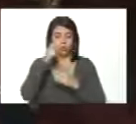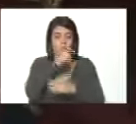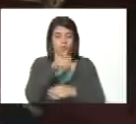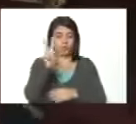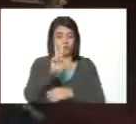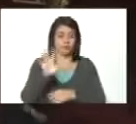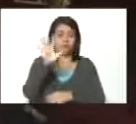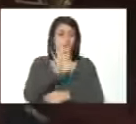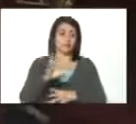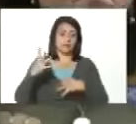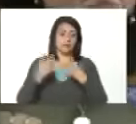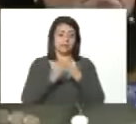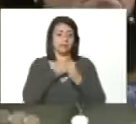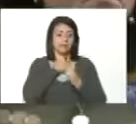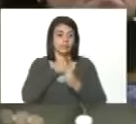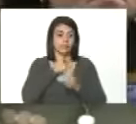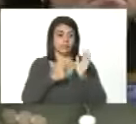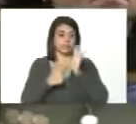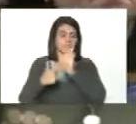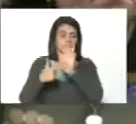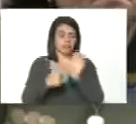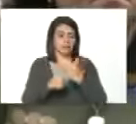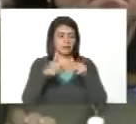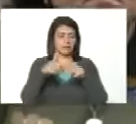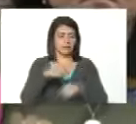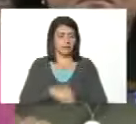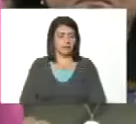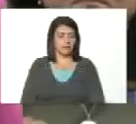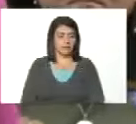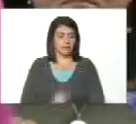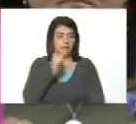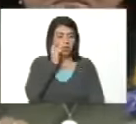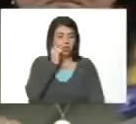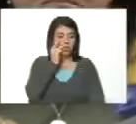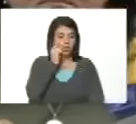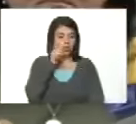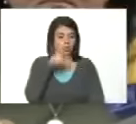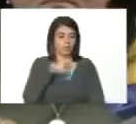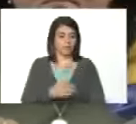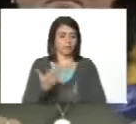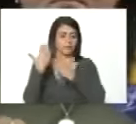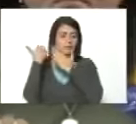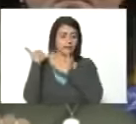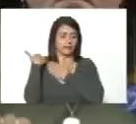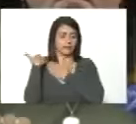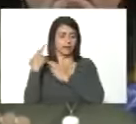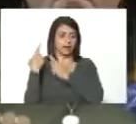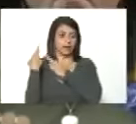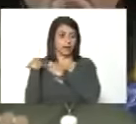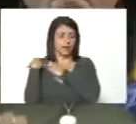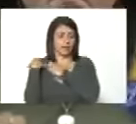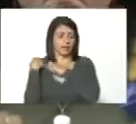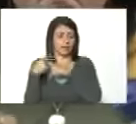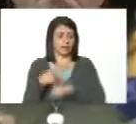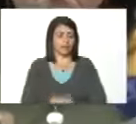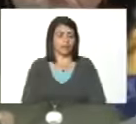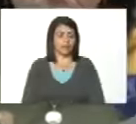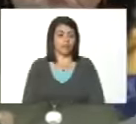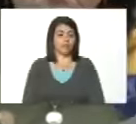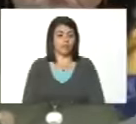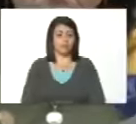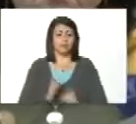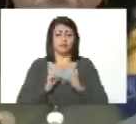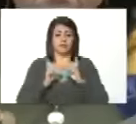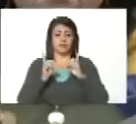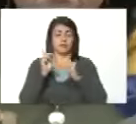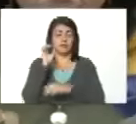de Venezuela. Me complace poder presentar a un hombre que asumirá una responsabilidad si esta